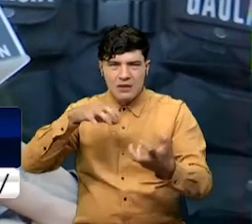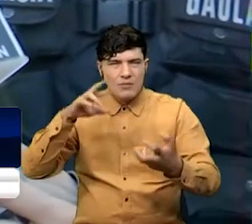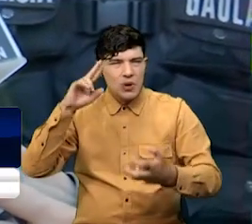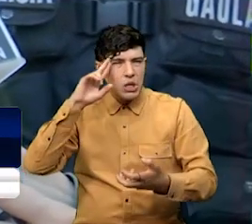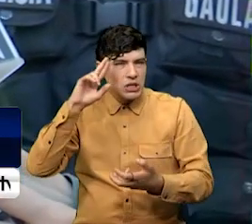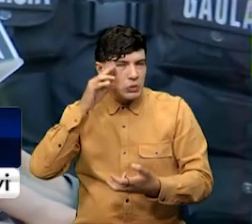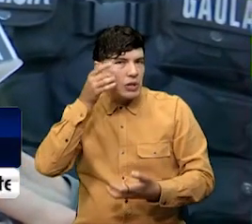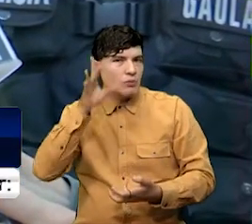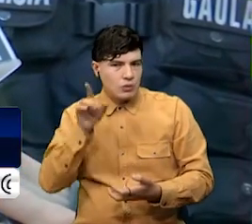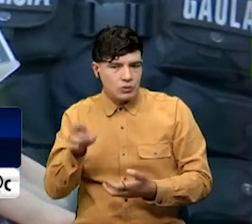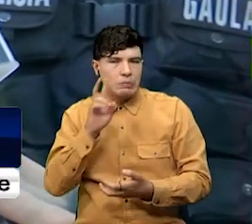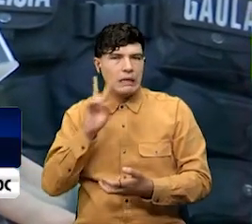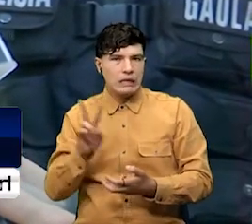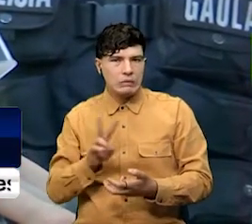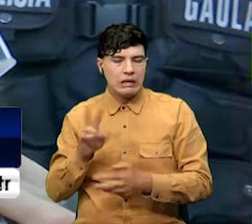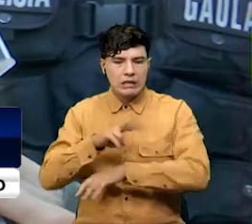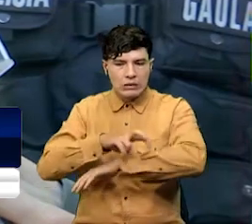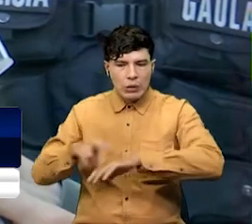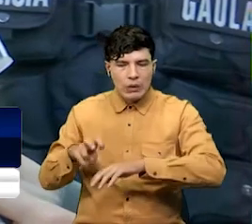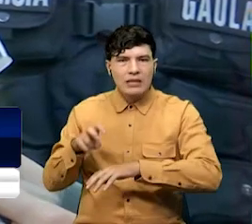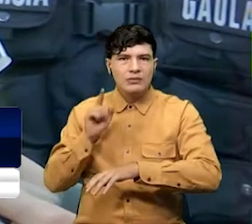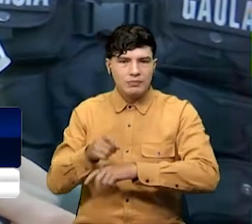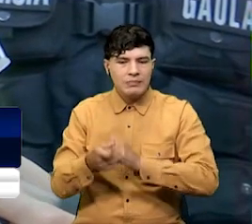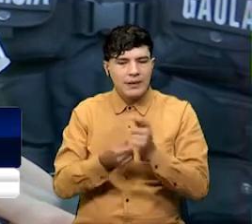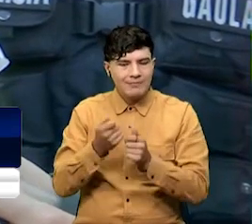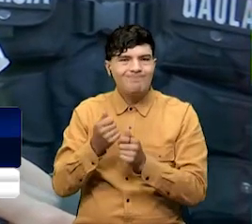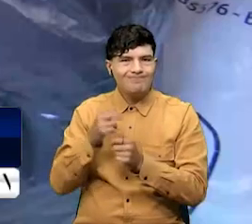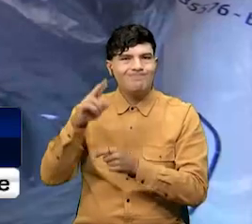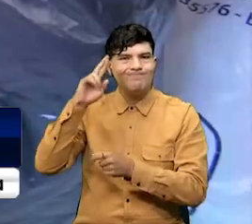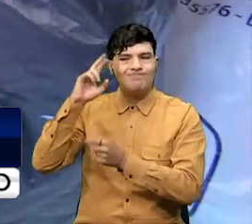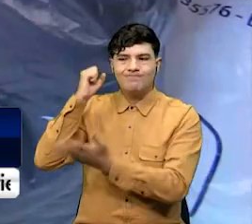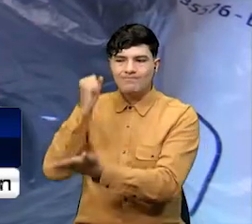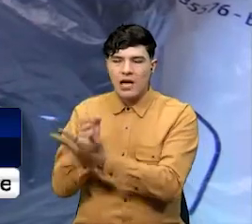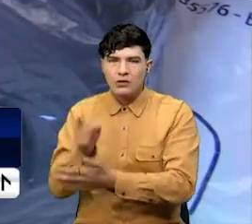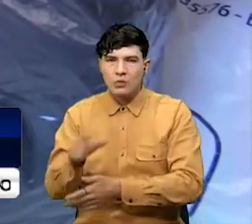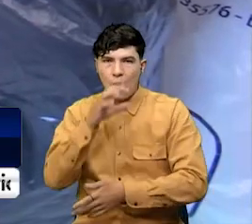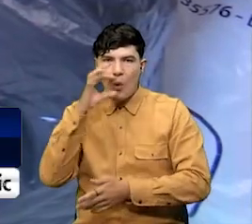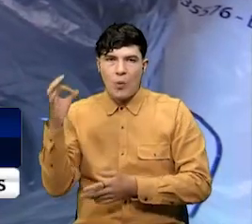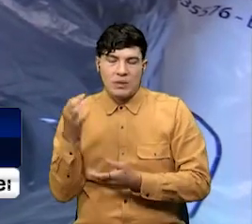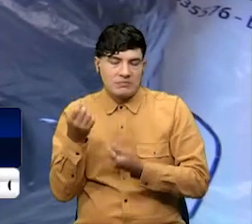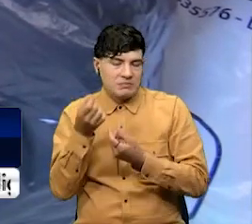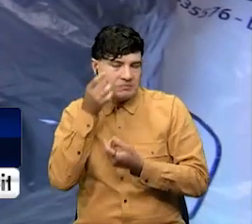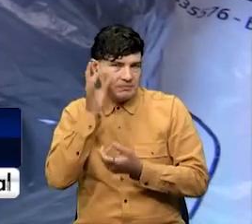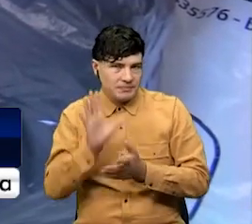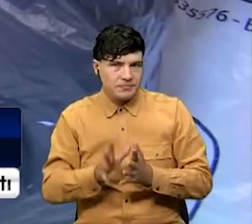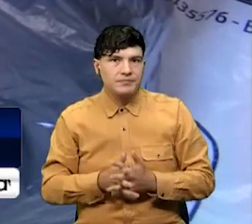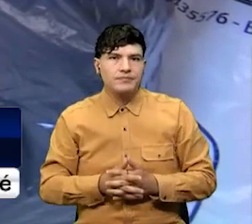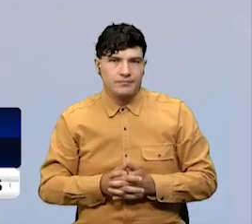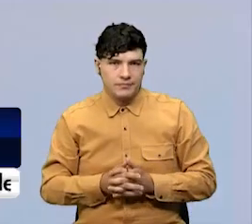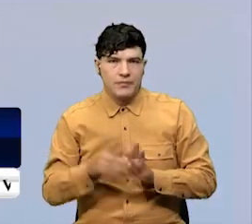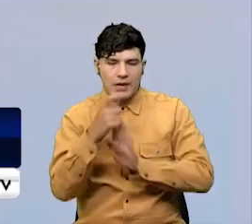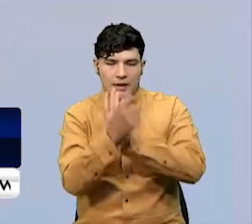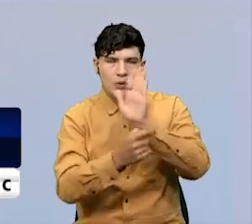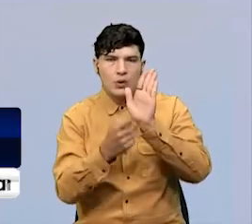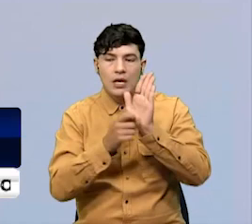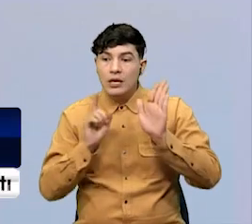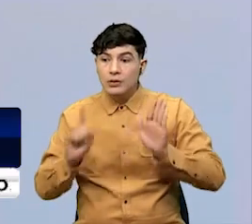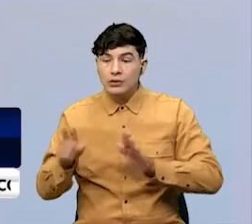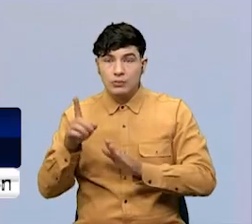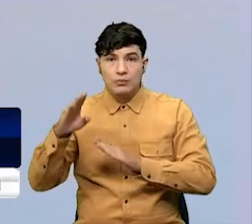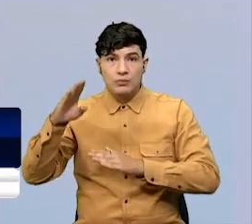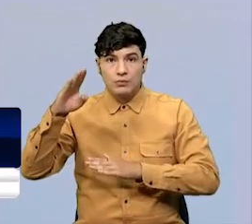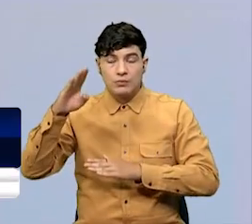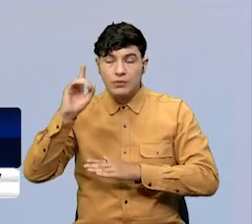con el propósito de obtener algún dinero o algo económico el general vásquez pidió a los